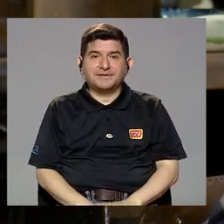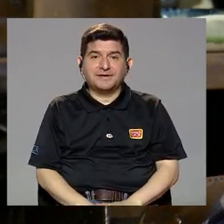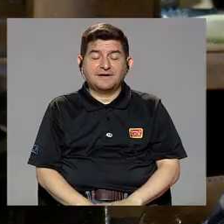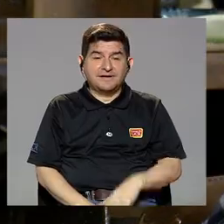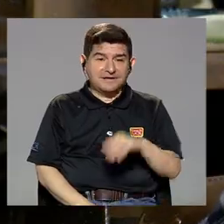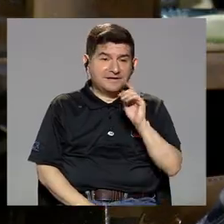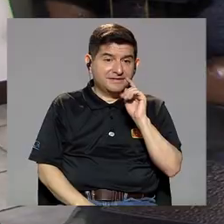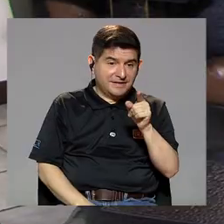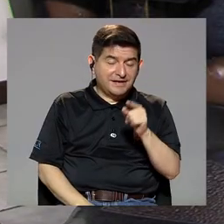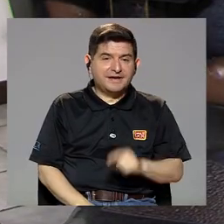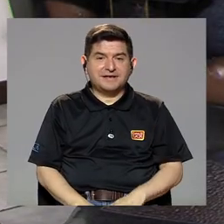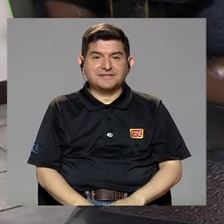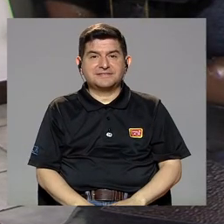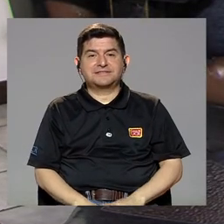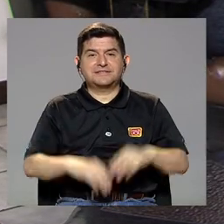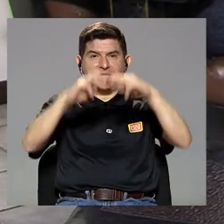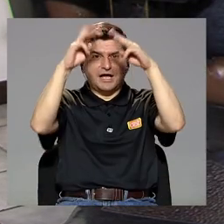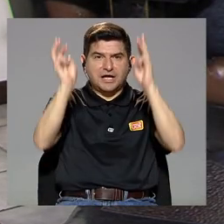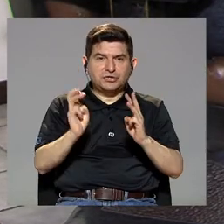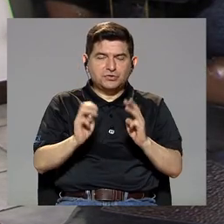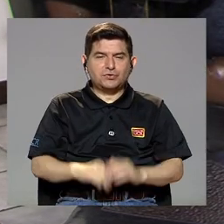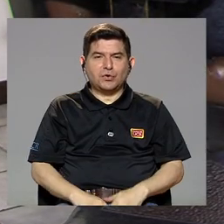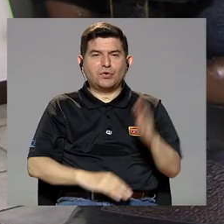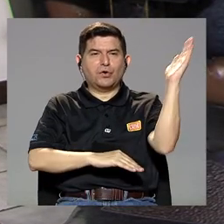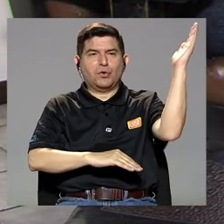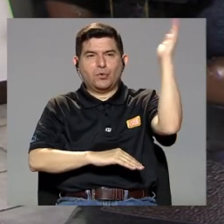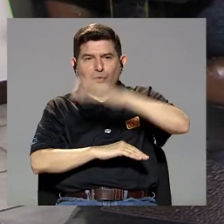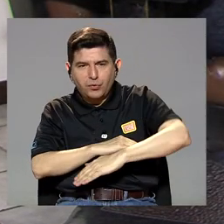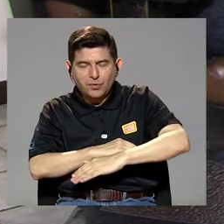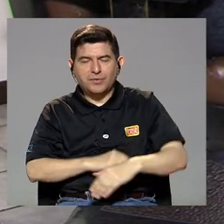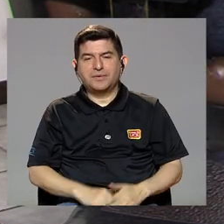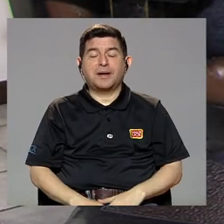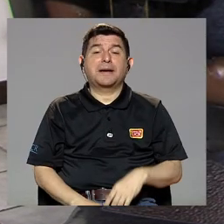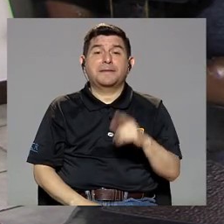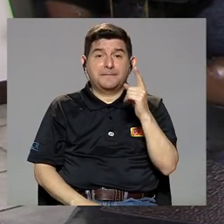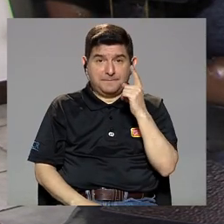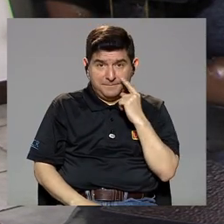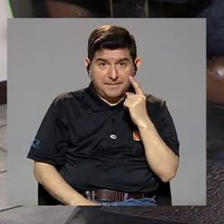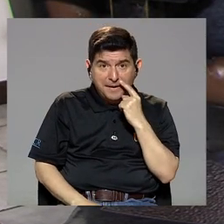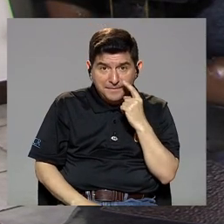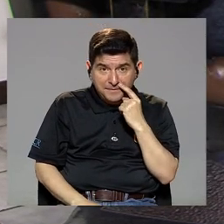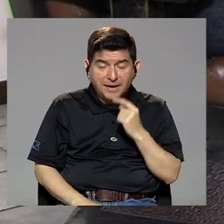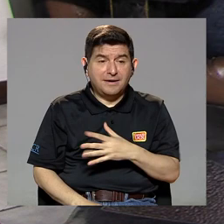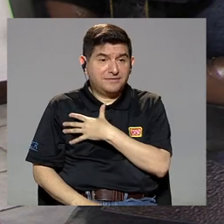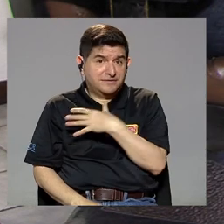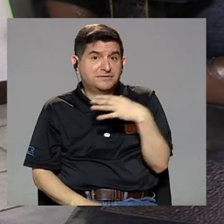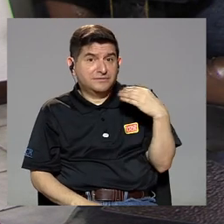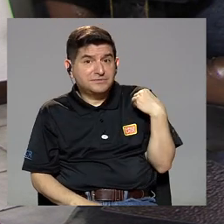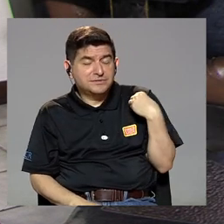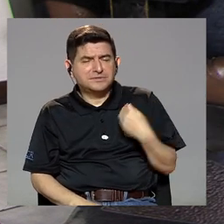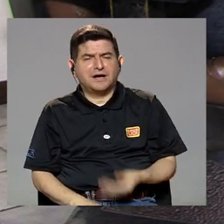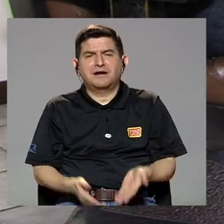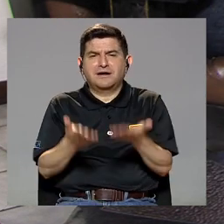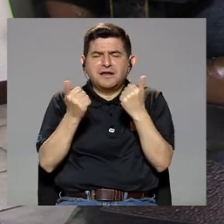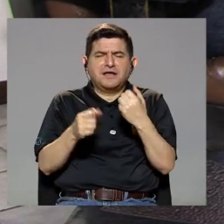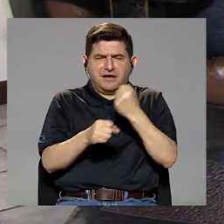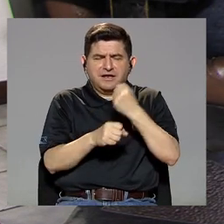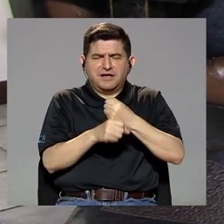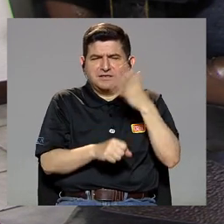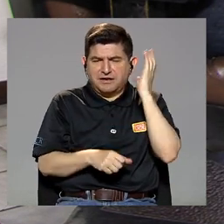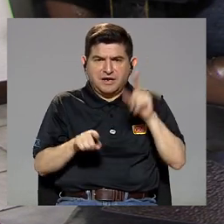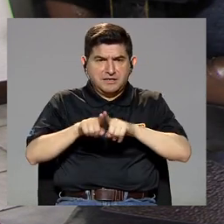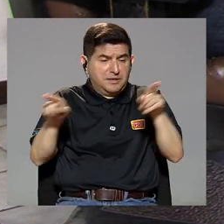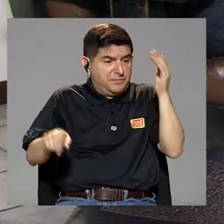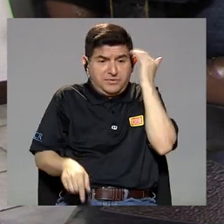esa torre y que empezáramos a hacer muchas cosas porque papá aunque le gustaba y quería hacerlo en la radio tampoco